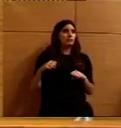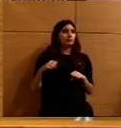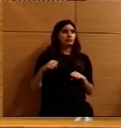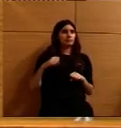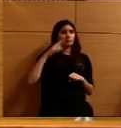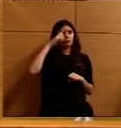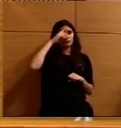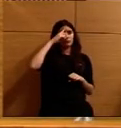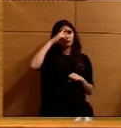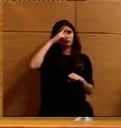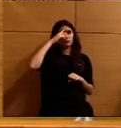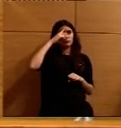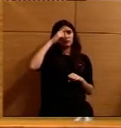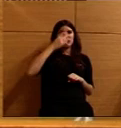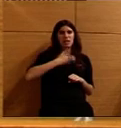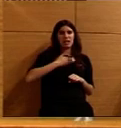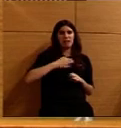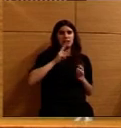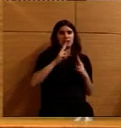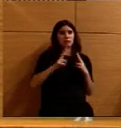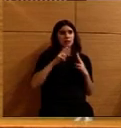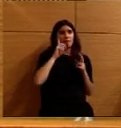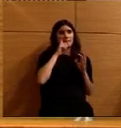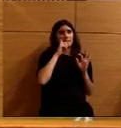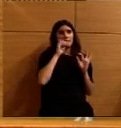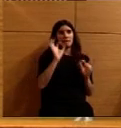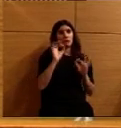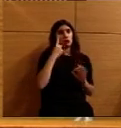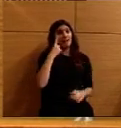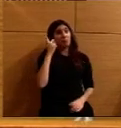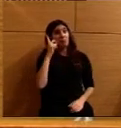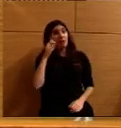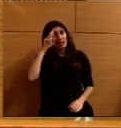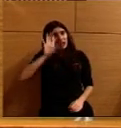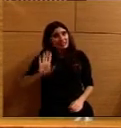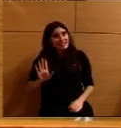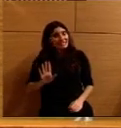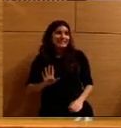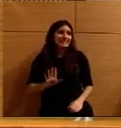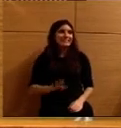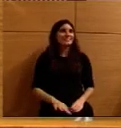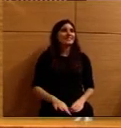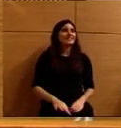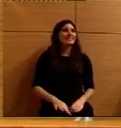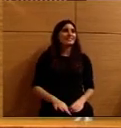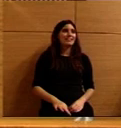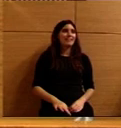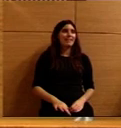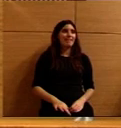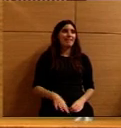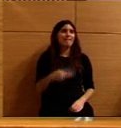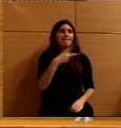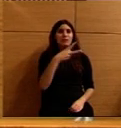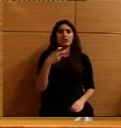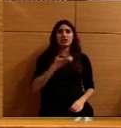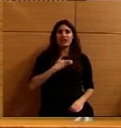Creo que había 200 ya alcaldes que habían respondido, con que no peligroso, a ver si el peligroso es el móvil. Había ya 200 ayer, 200